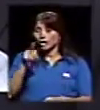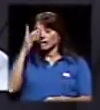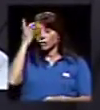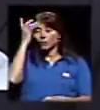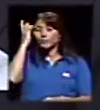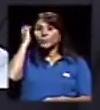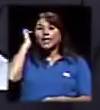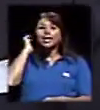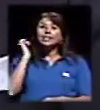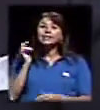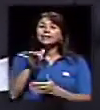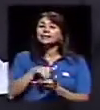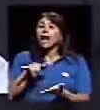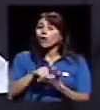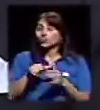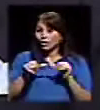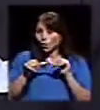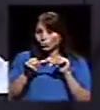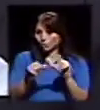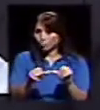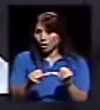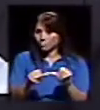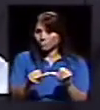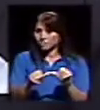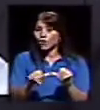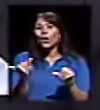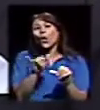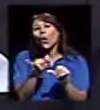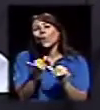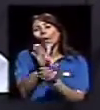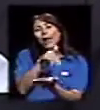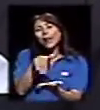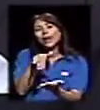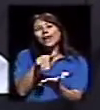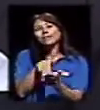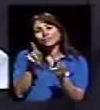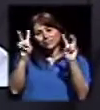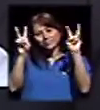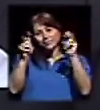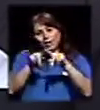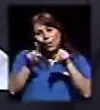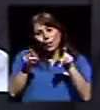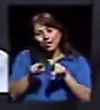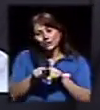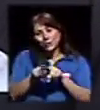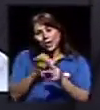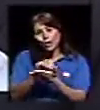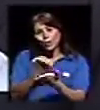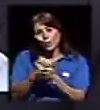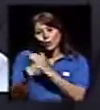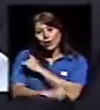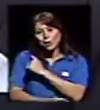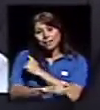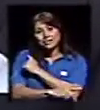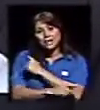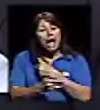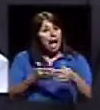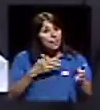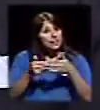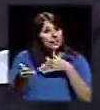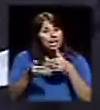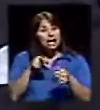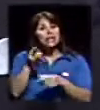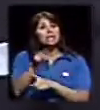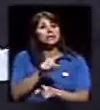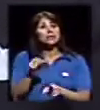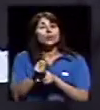va a continuar siendo y continúa siendo el corazón económico del país, pese a haber atravesado por momentos